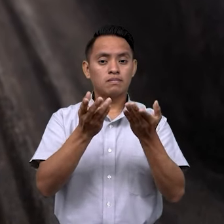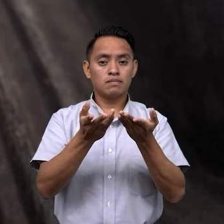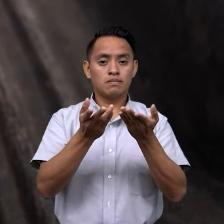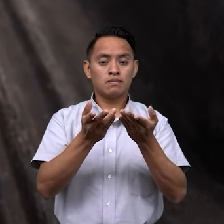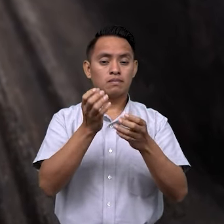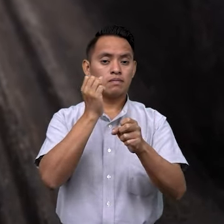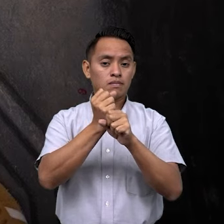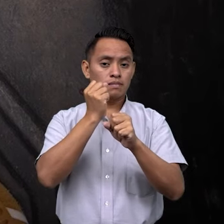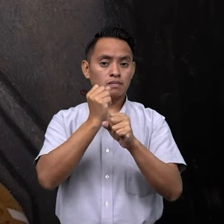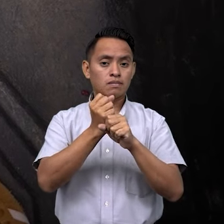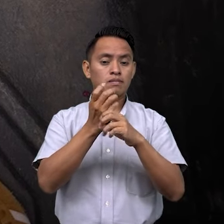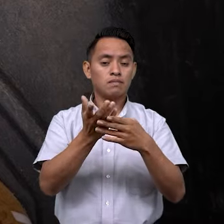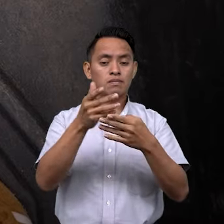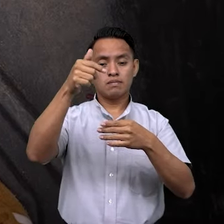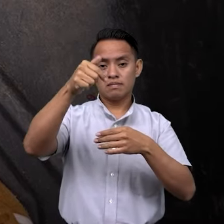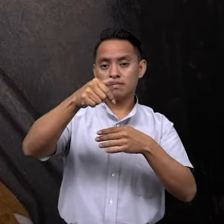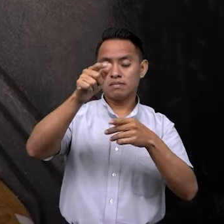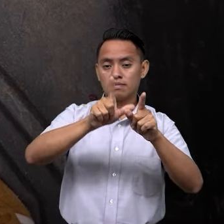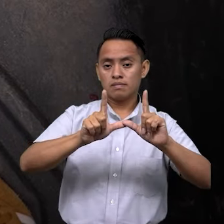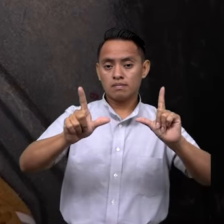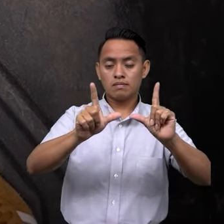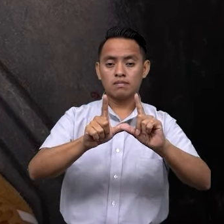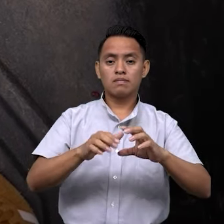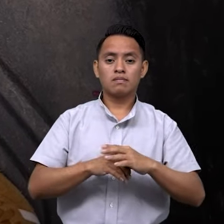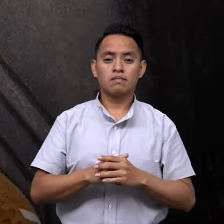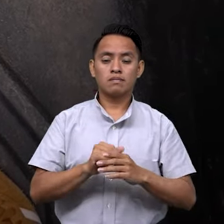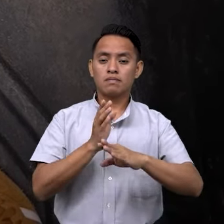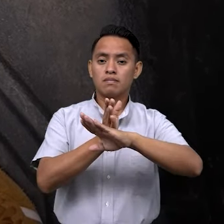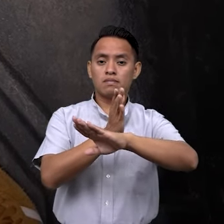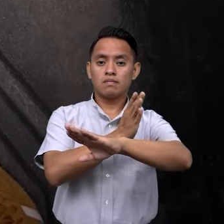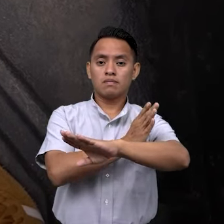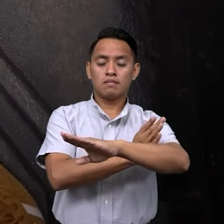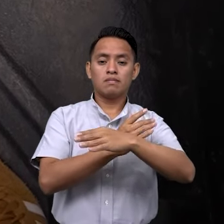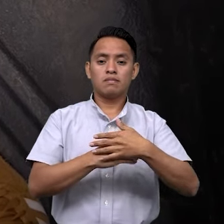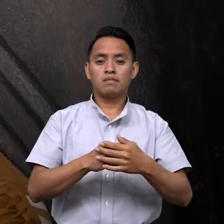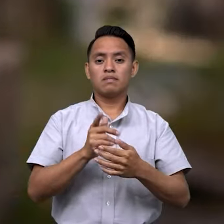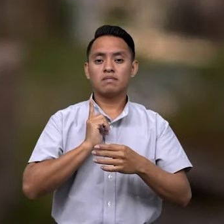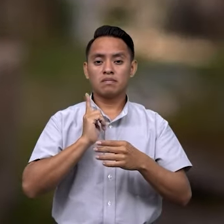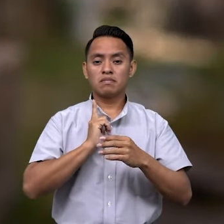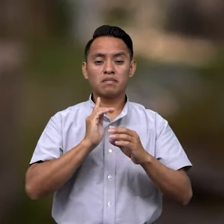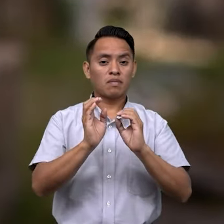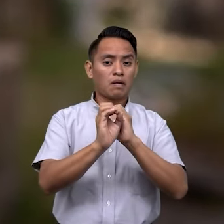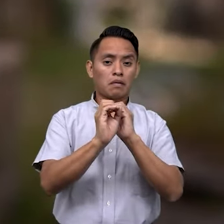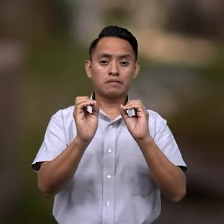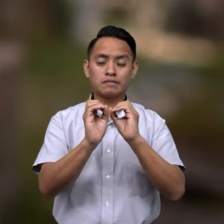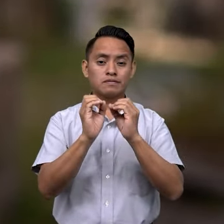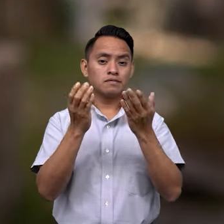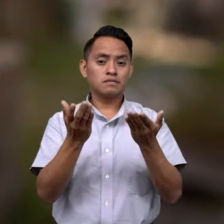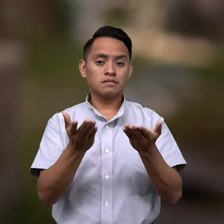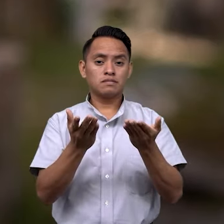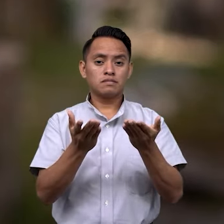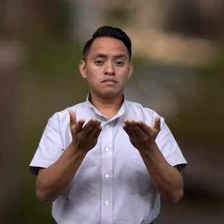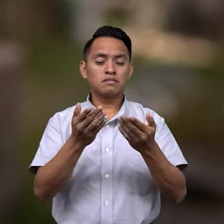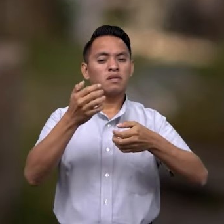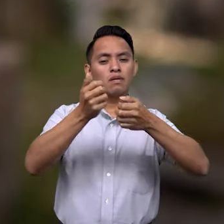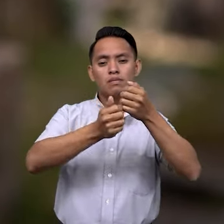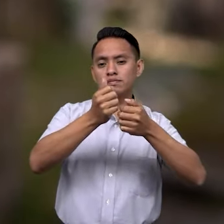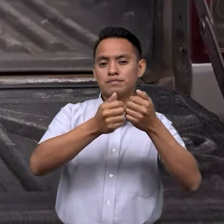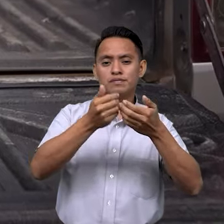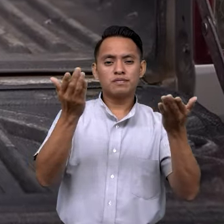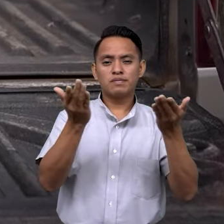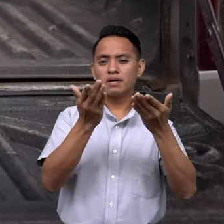quienes trabajan desde el territorio. Bueno, anteriormente nosotros no teníamos cómo hacerle frente a una situación